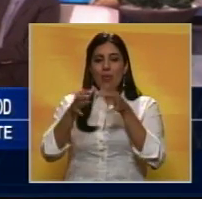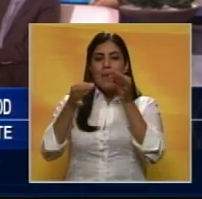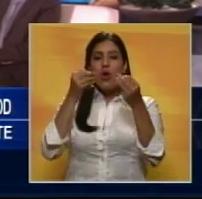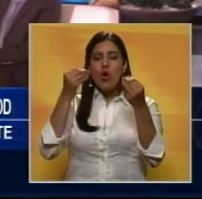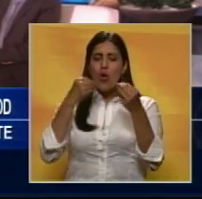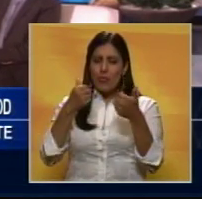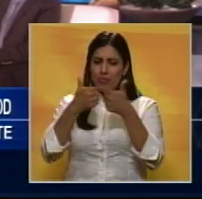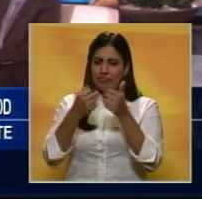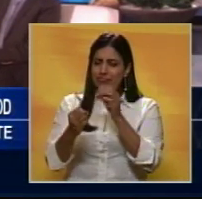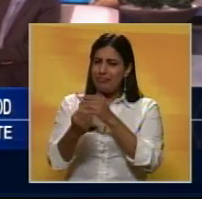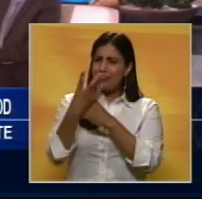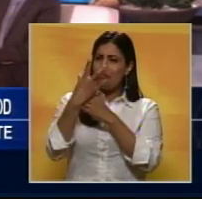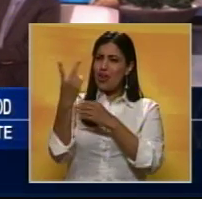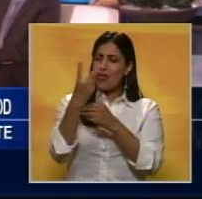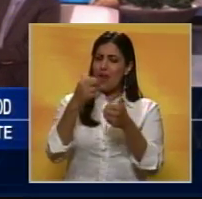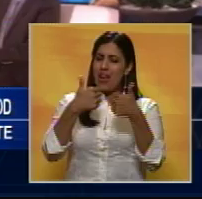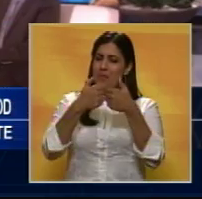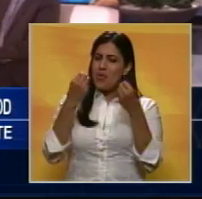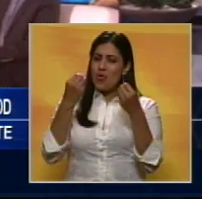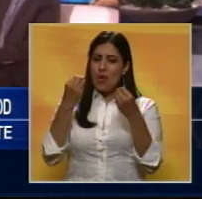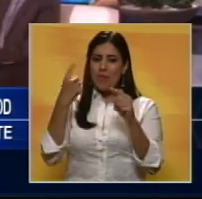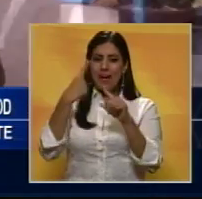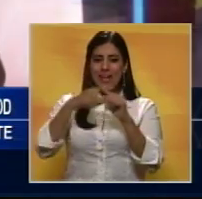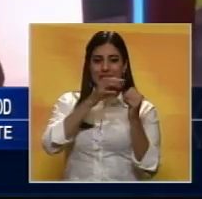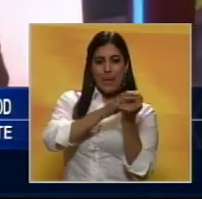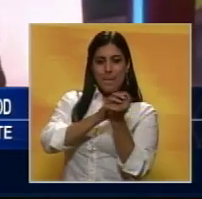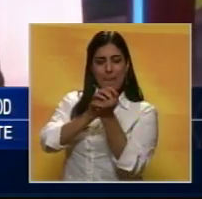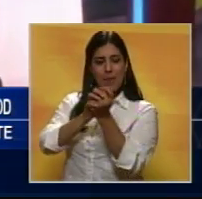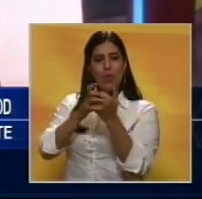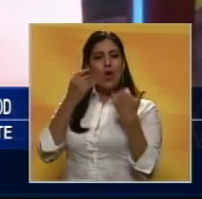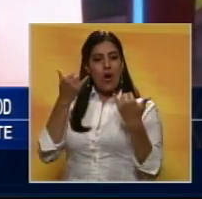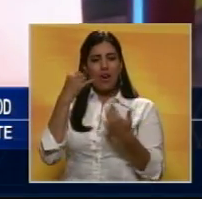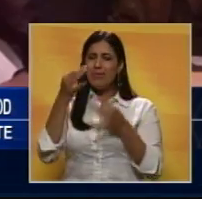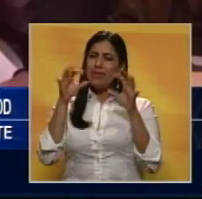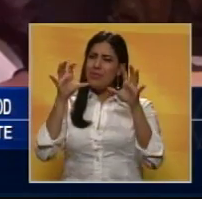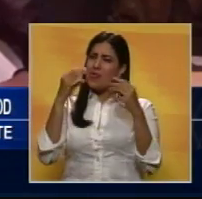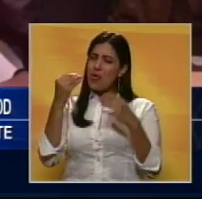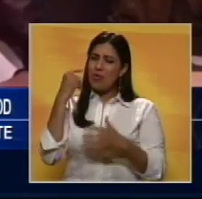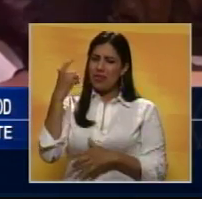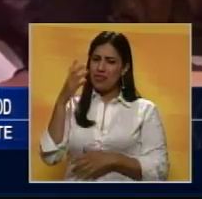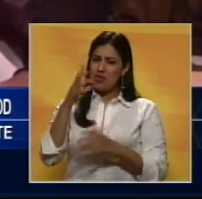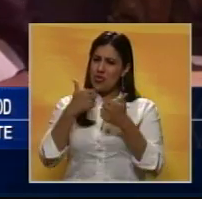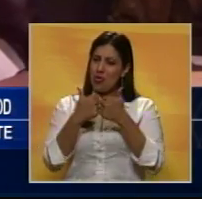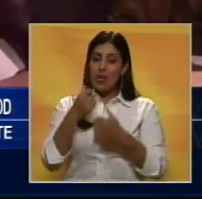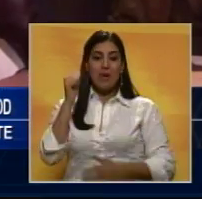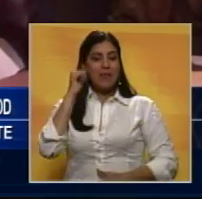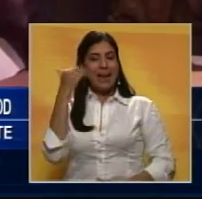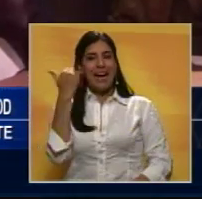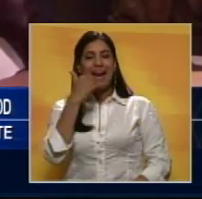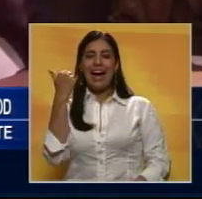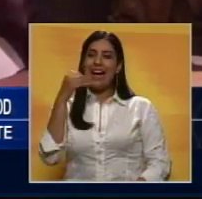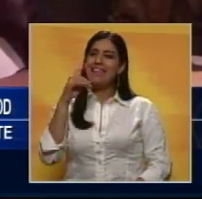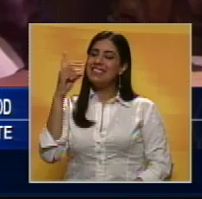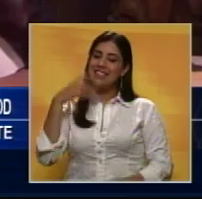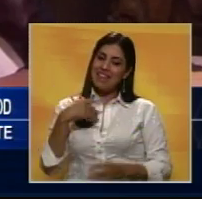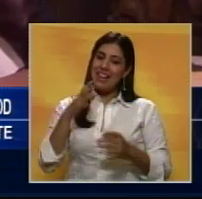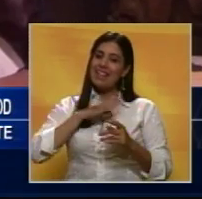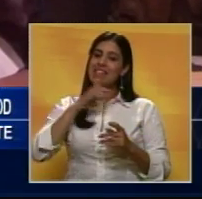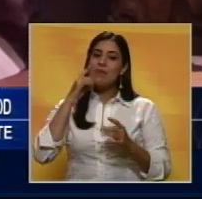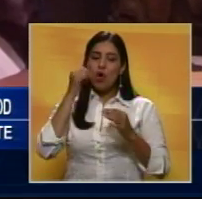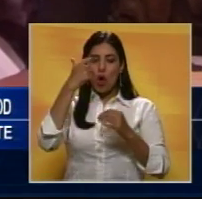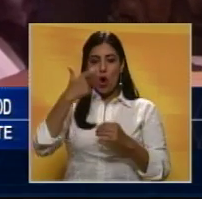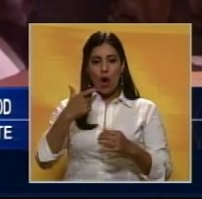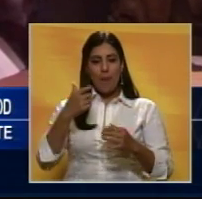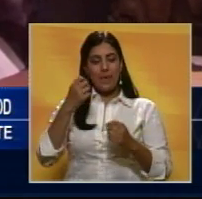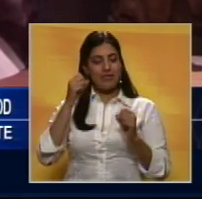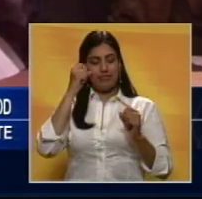reveló cómo surgió el amor entre ella y el exbeisbolista. La humorista le preguntó a Jennifer por su novio y ella muy sonriente dijo que se trataba de un